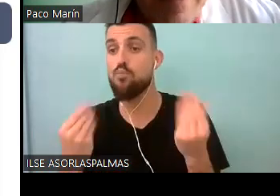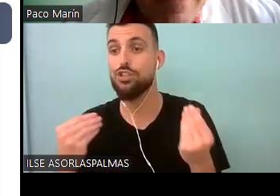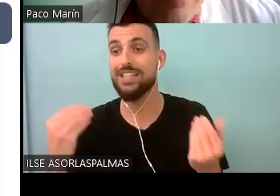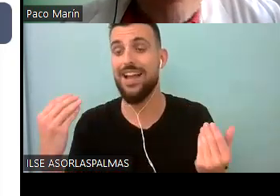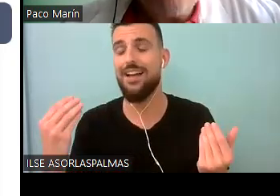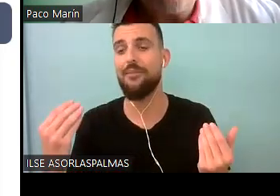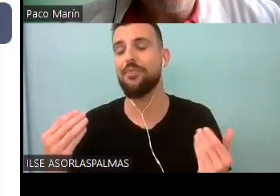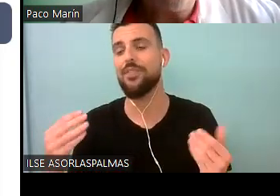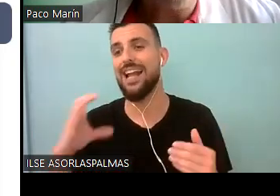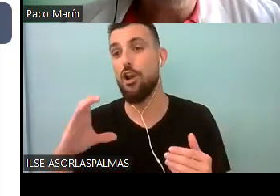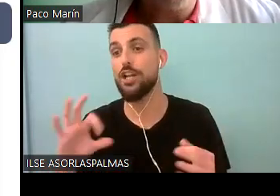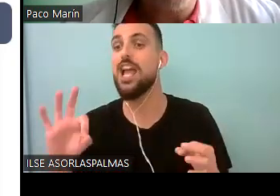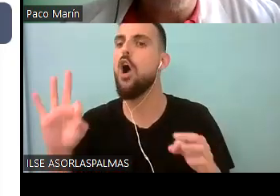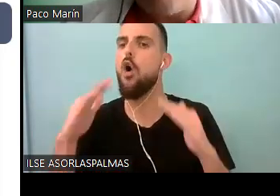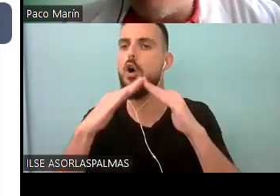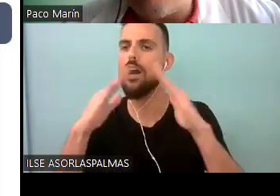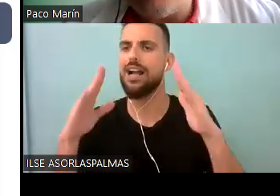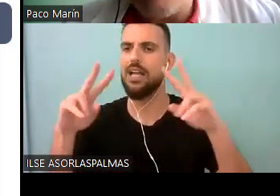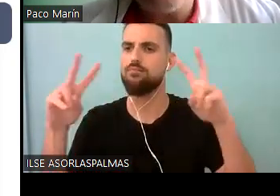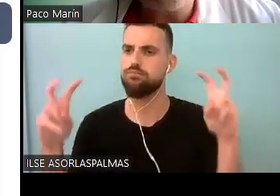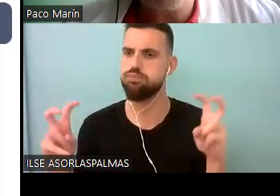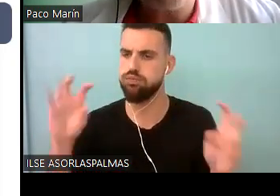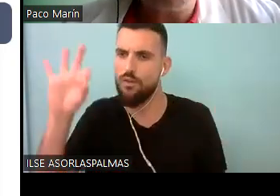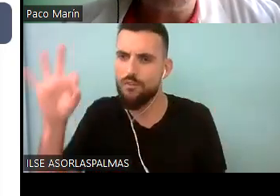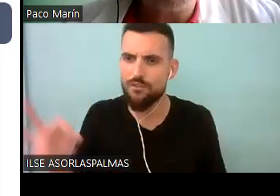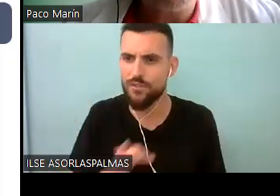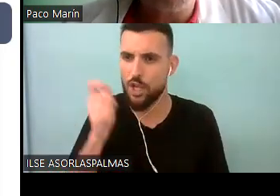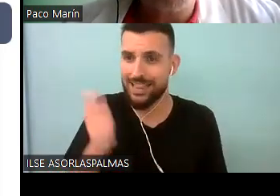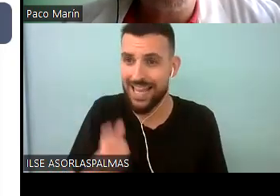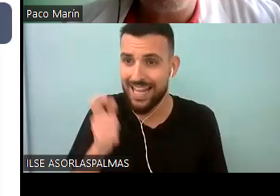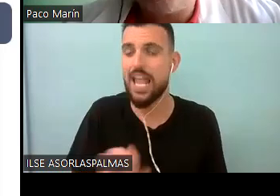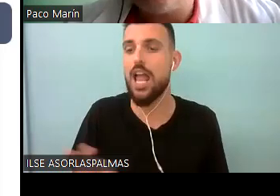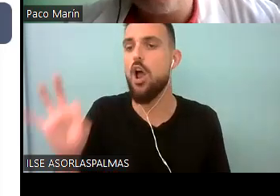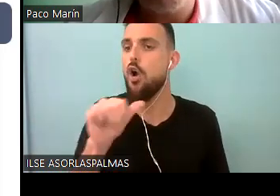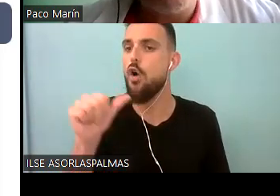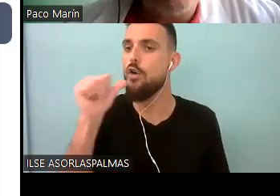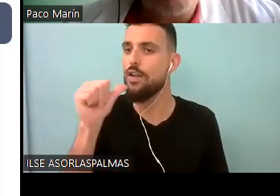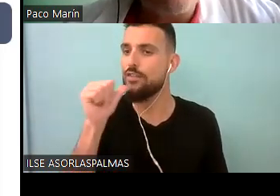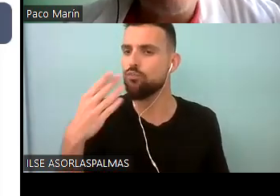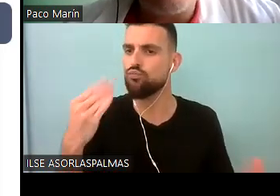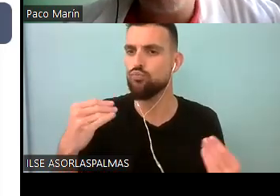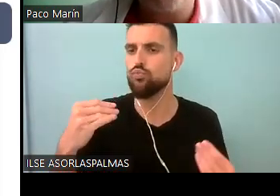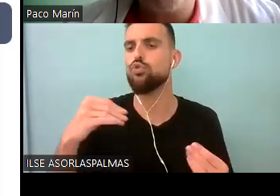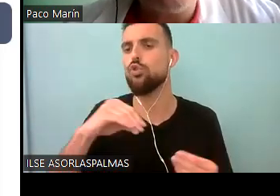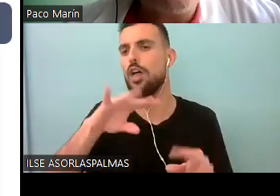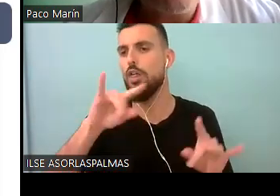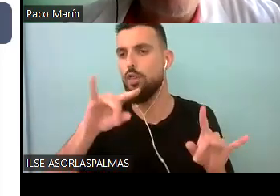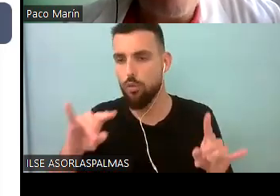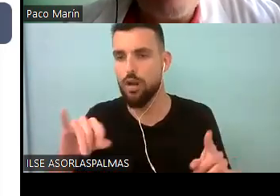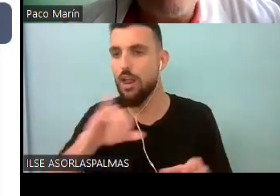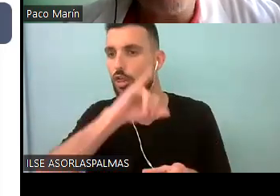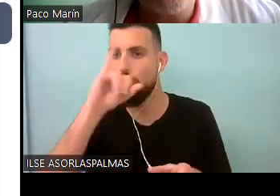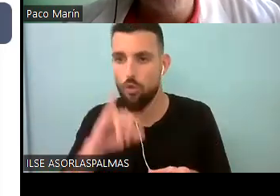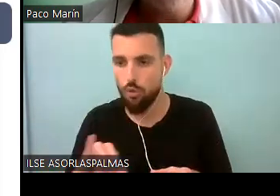el sedentarismo o como comentábamos antes, las bebidas, los zumos hiperazucarados, los hidratos de